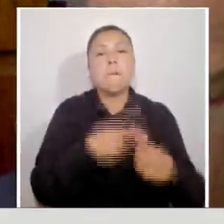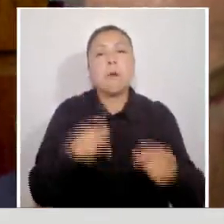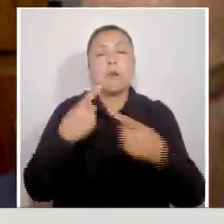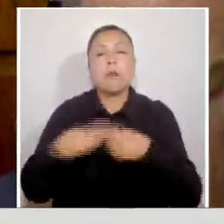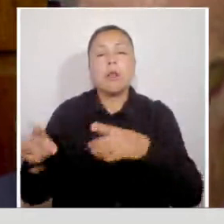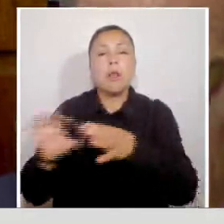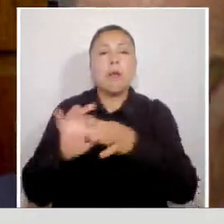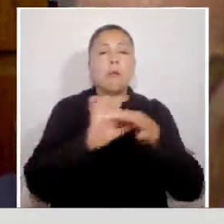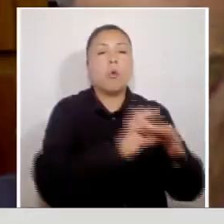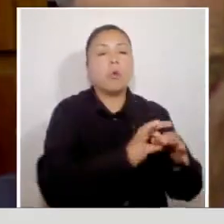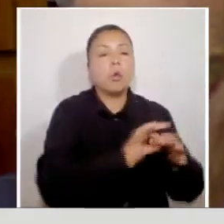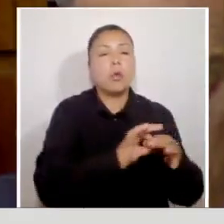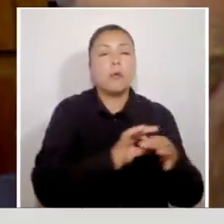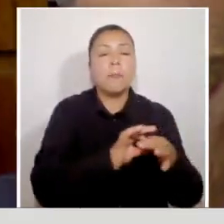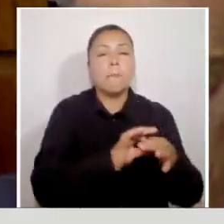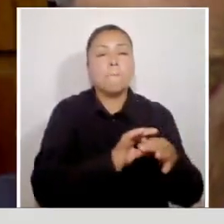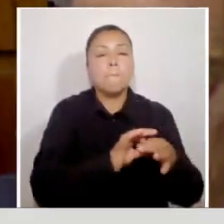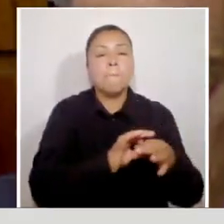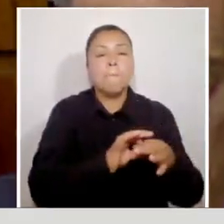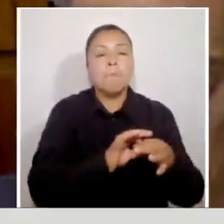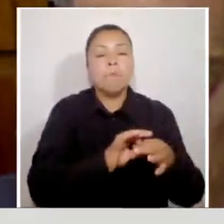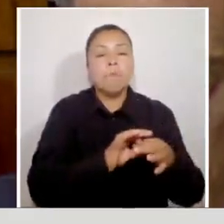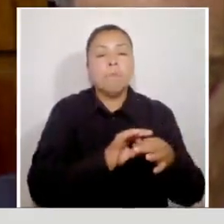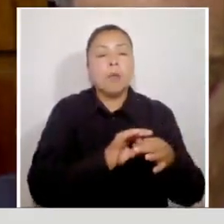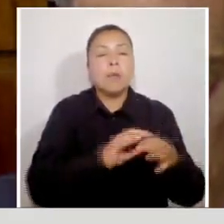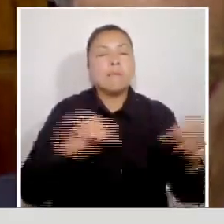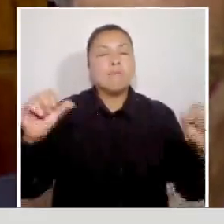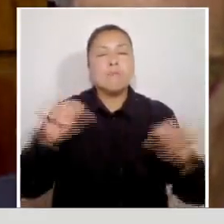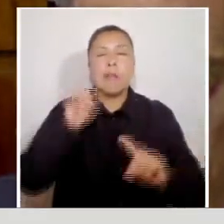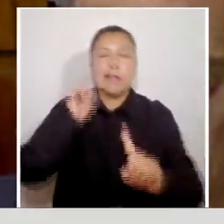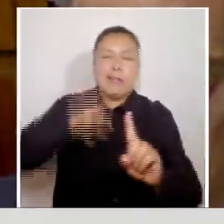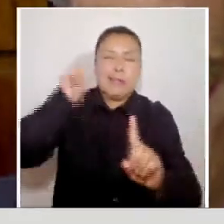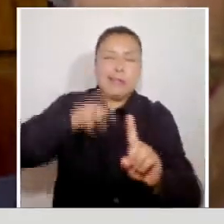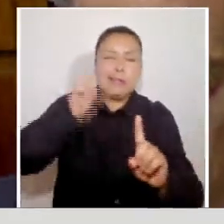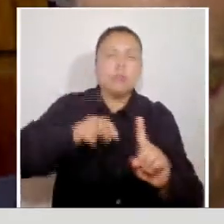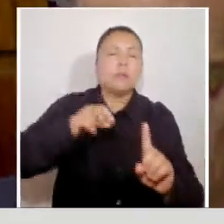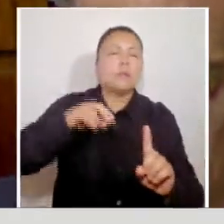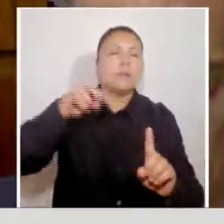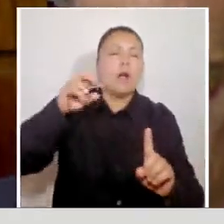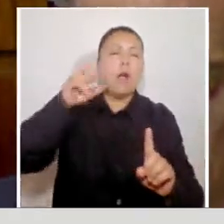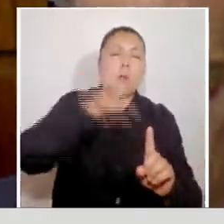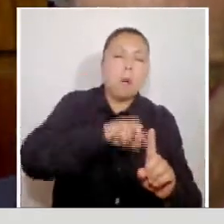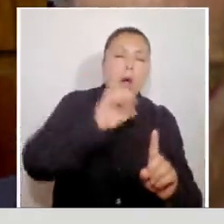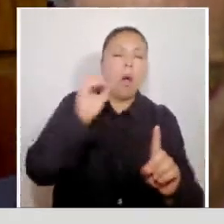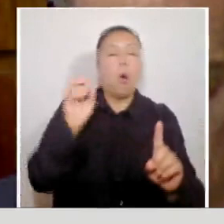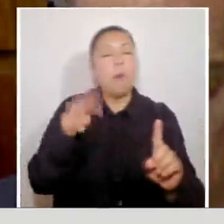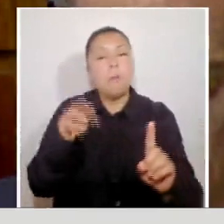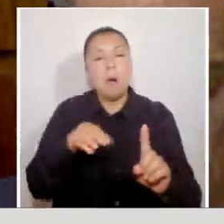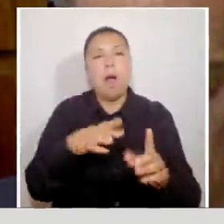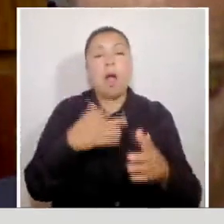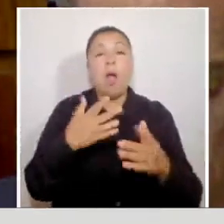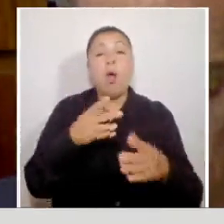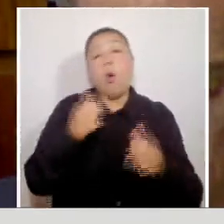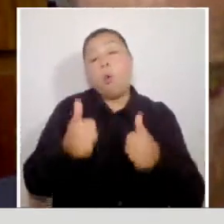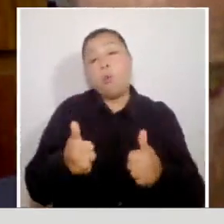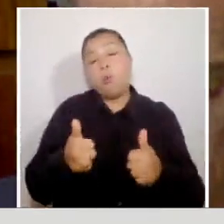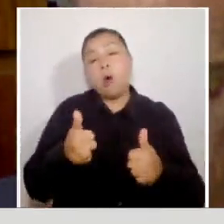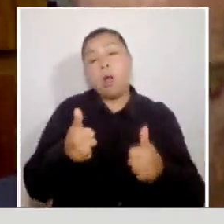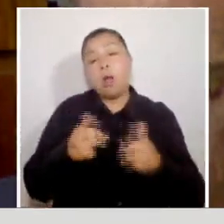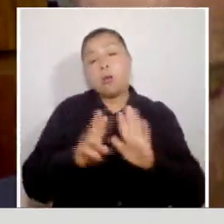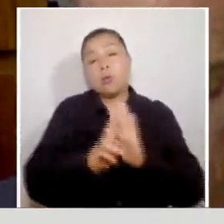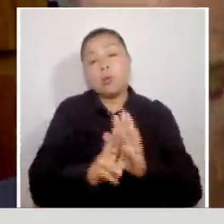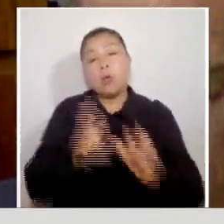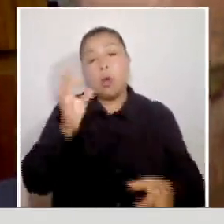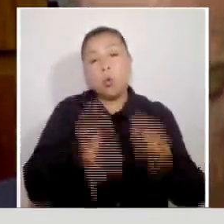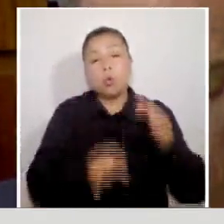desprestigiar a un padre para que no tenga un buen resultado en juicio cuando